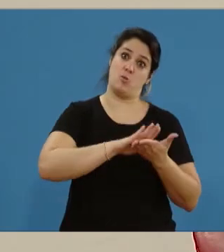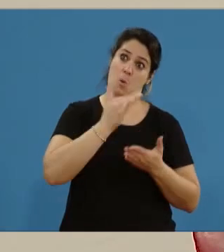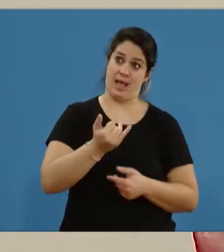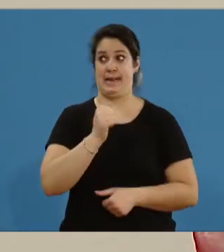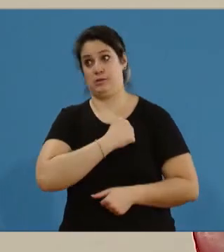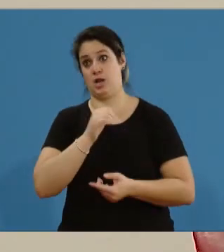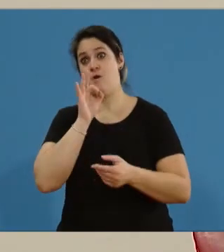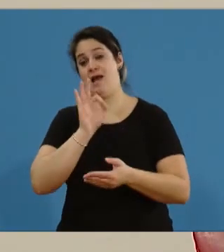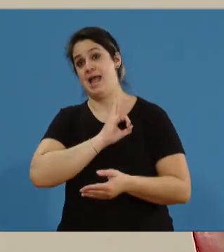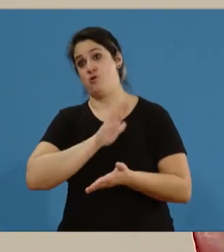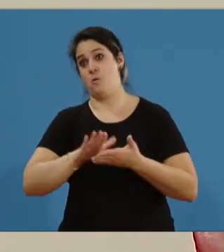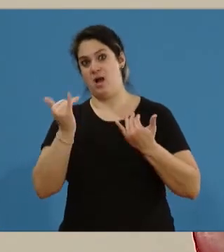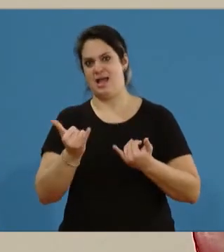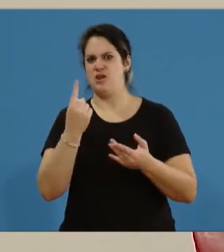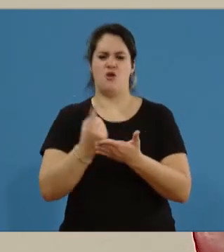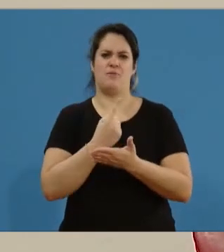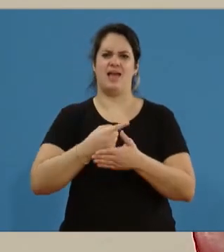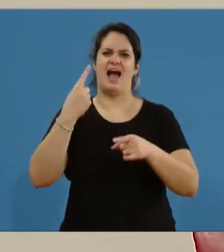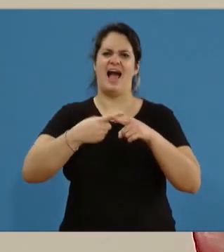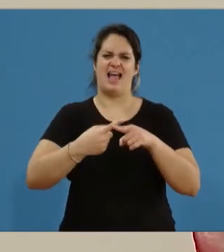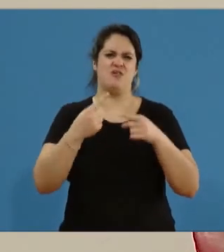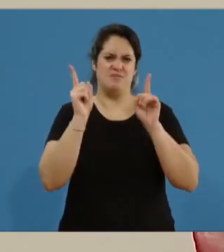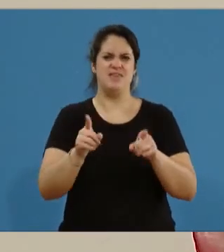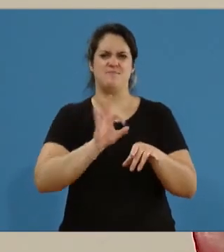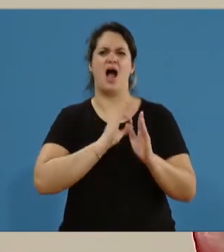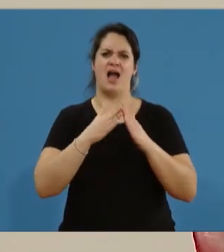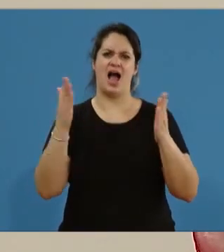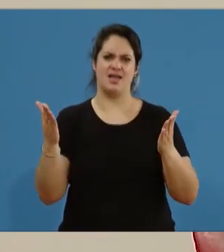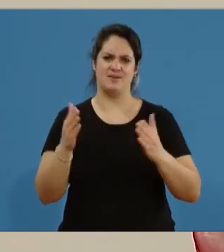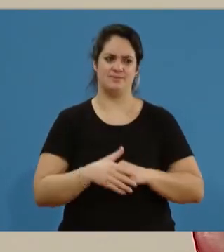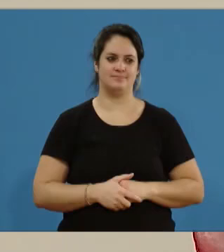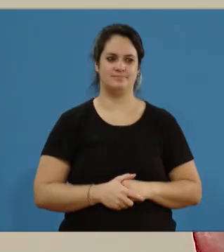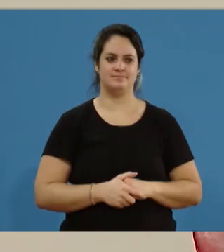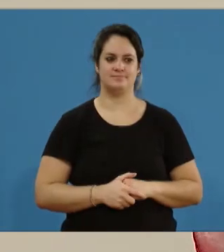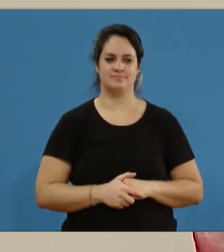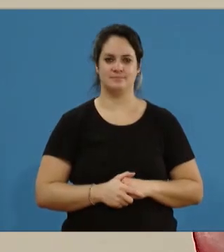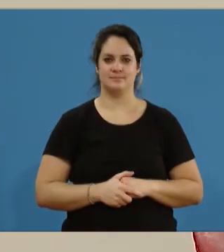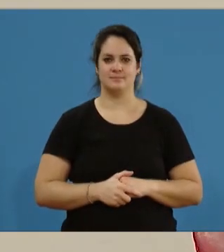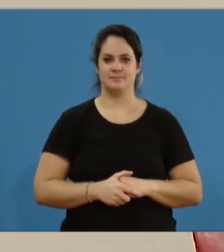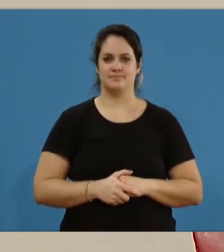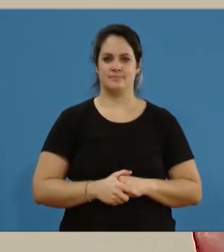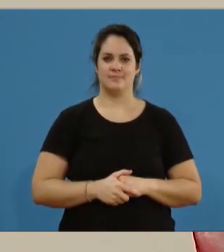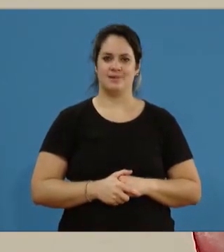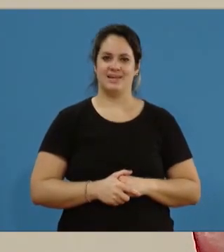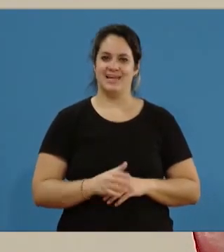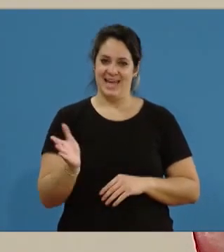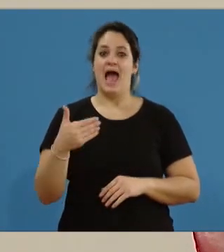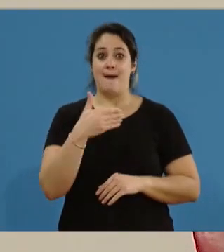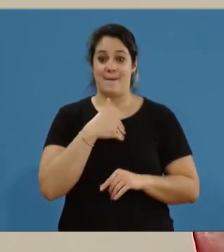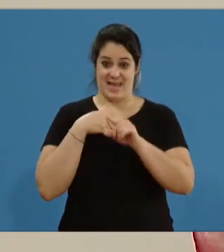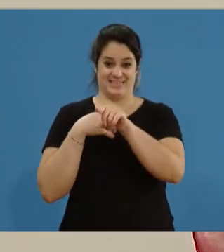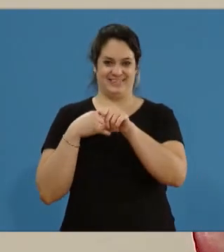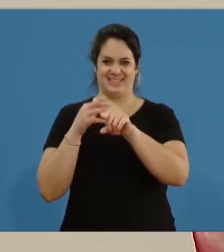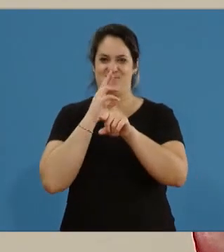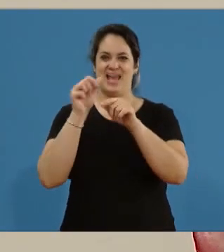nadie puede tener dos fines de año en un mismo año. La mamá de Teresa